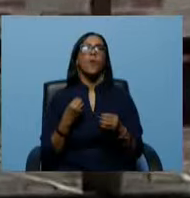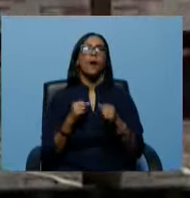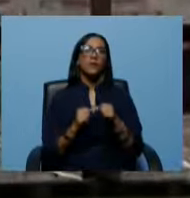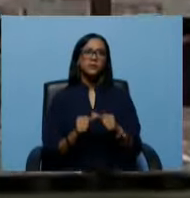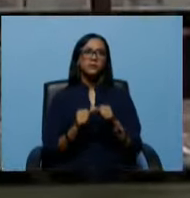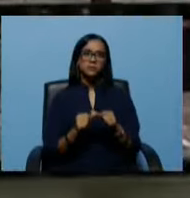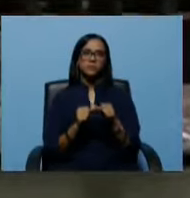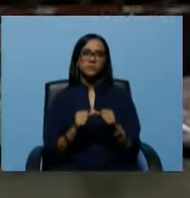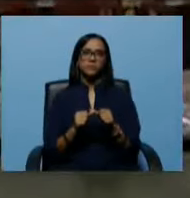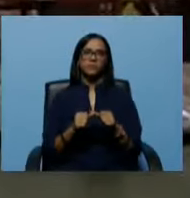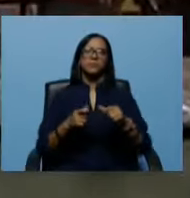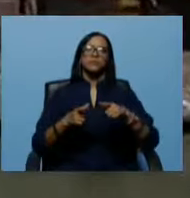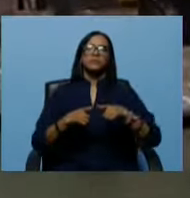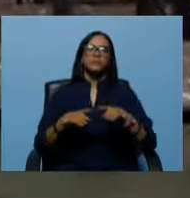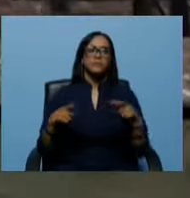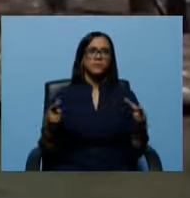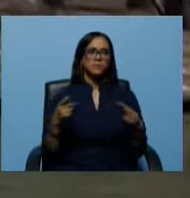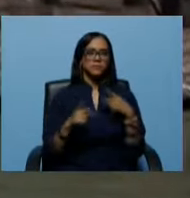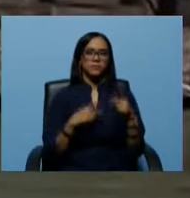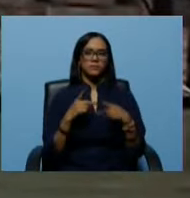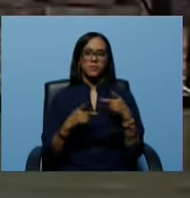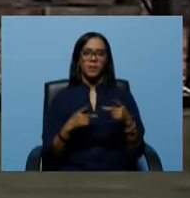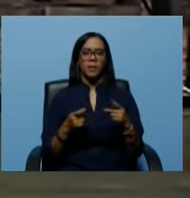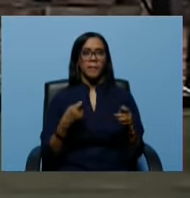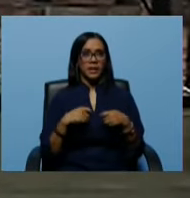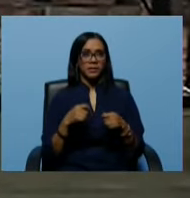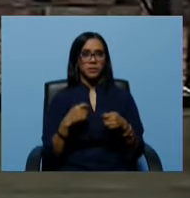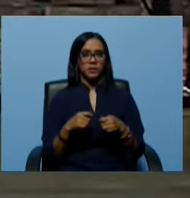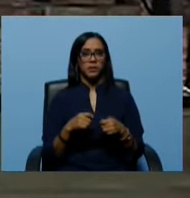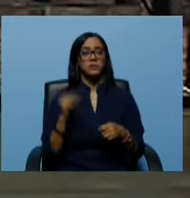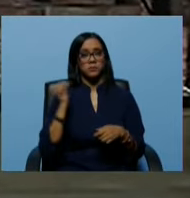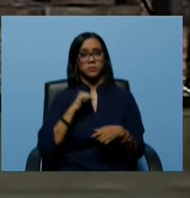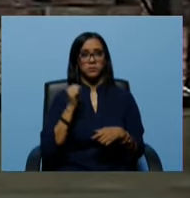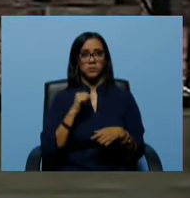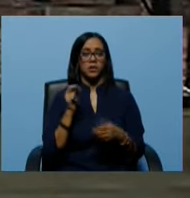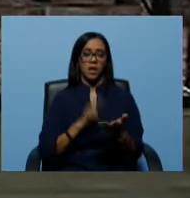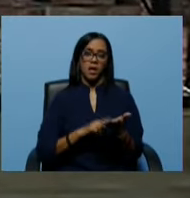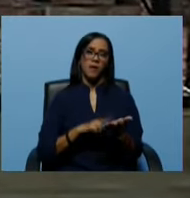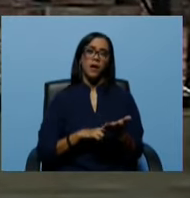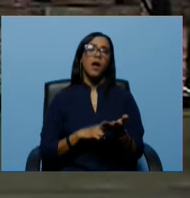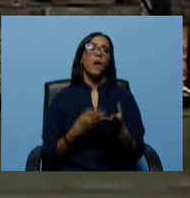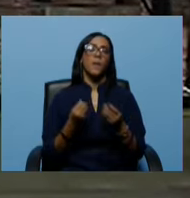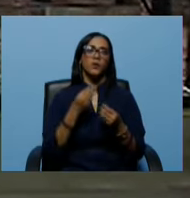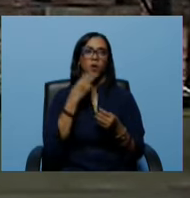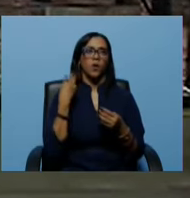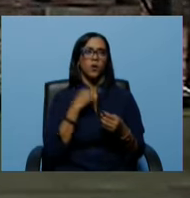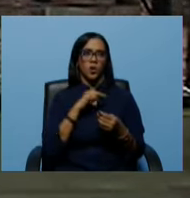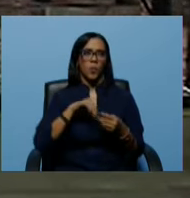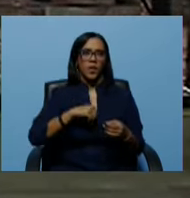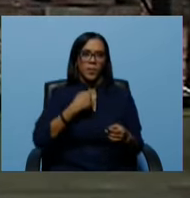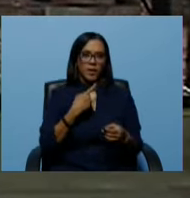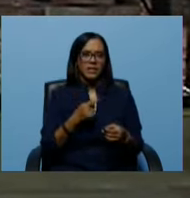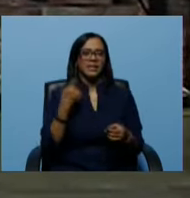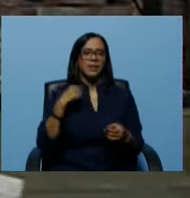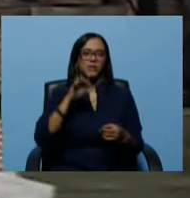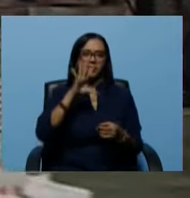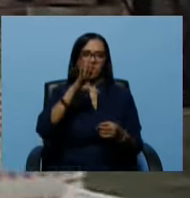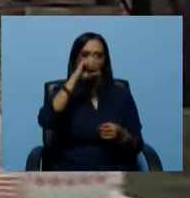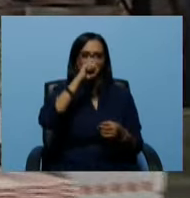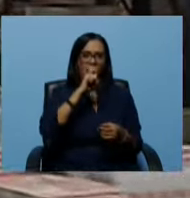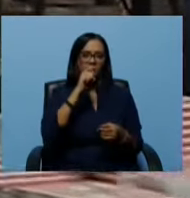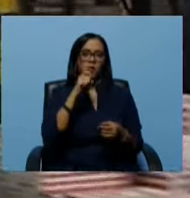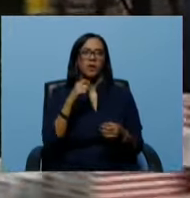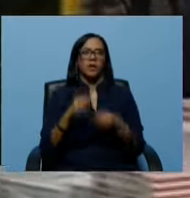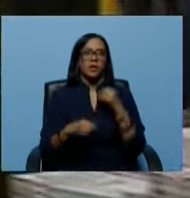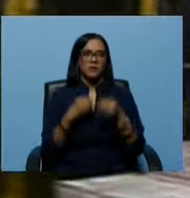y crecer la producción para exportar. Sí, efectivamente, con mucho orgullo nosotros podemos decir que tenemos 5 años